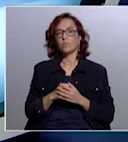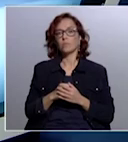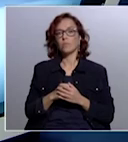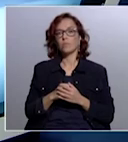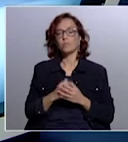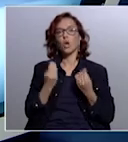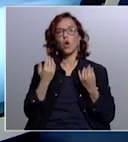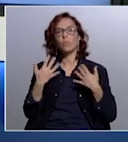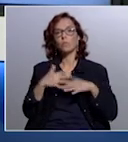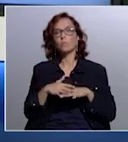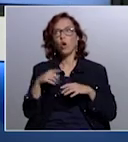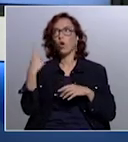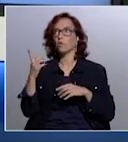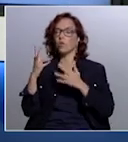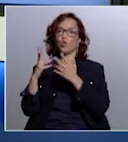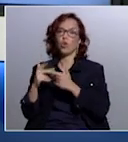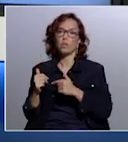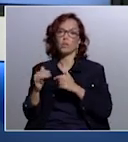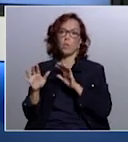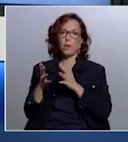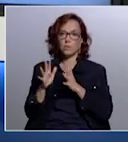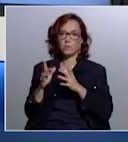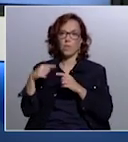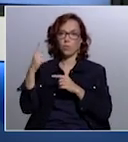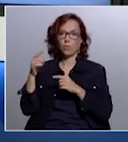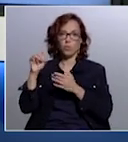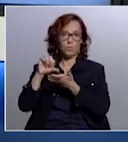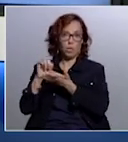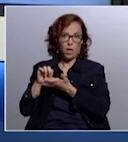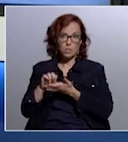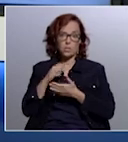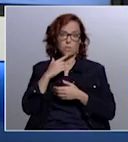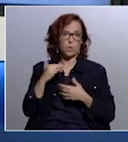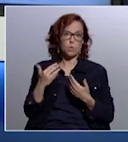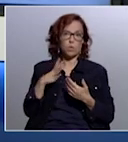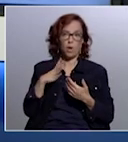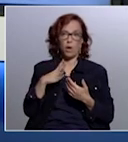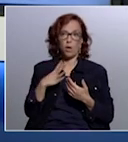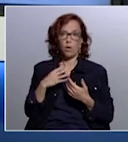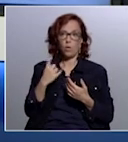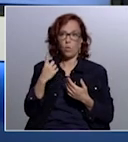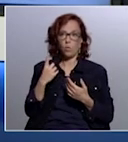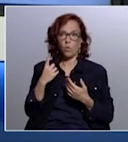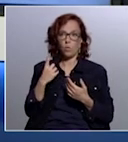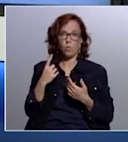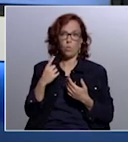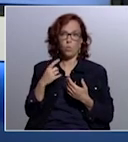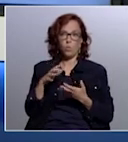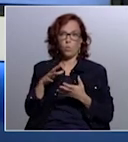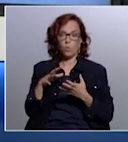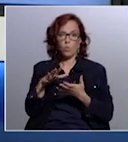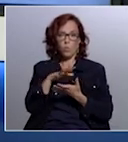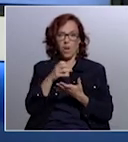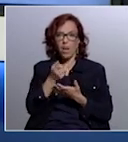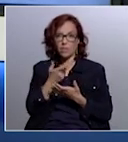digamos otras organizaciones similares del exterior que me imagino que hay algún cupo de espectáculos